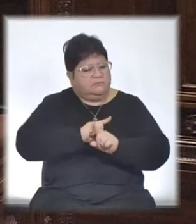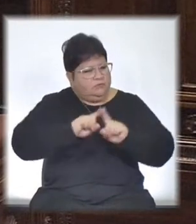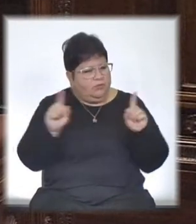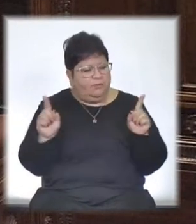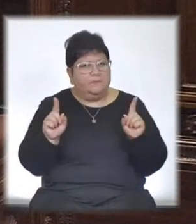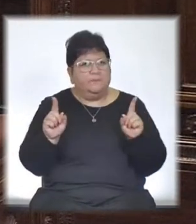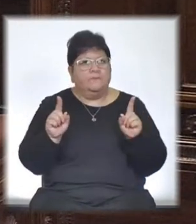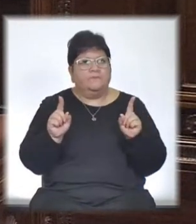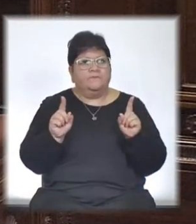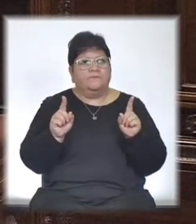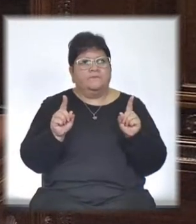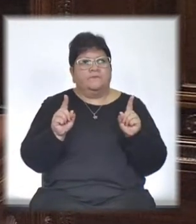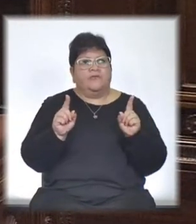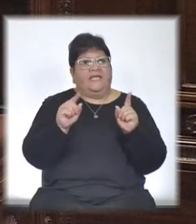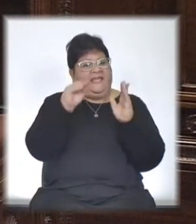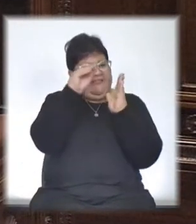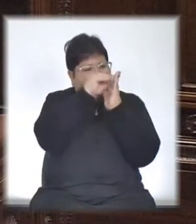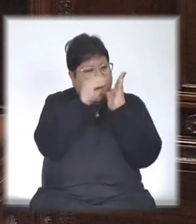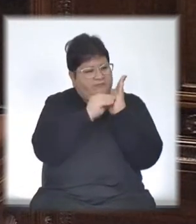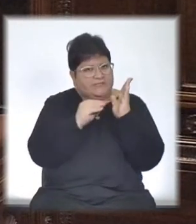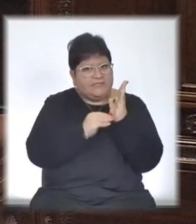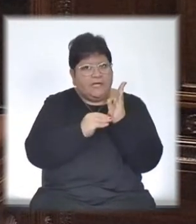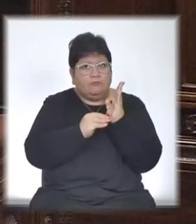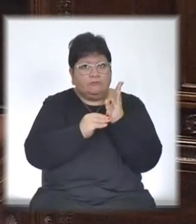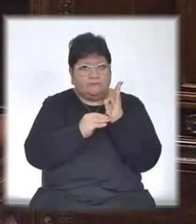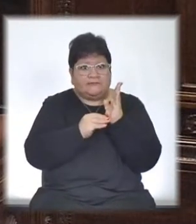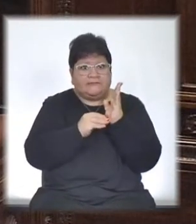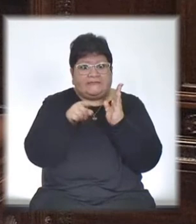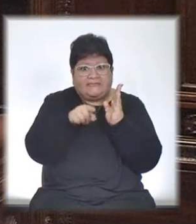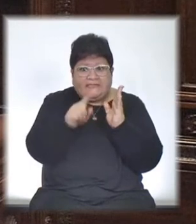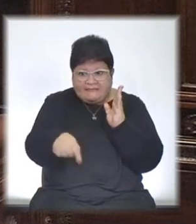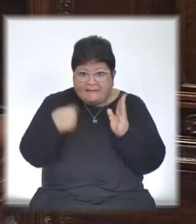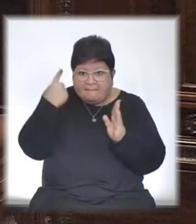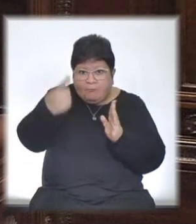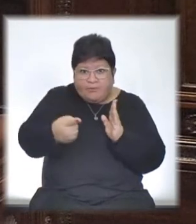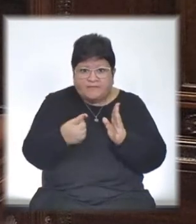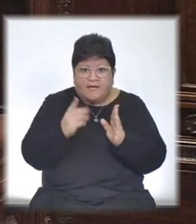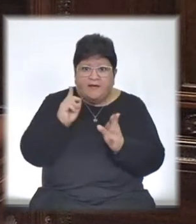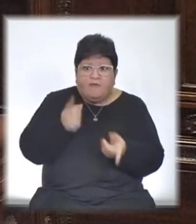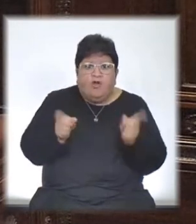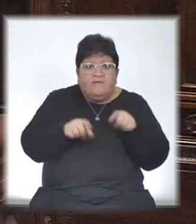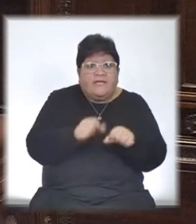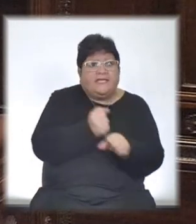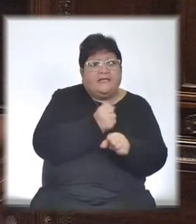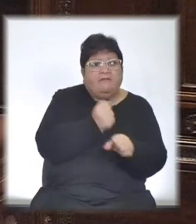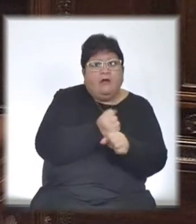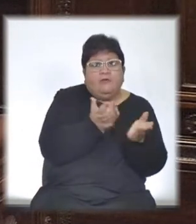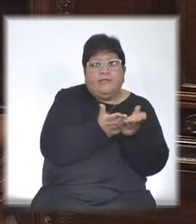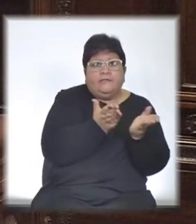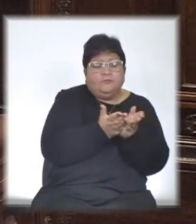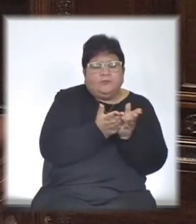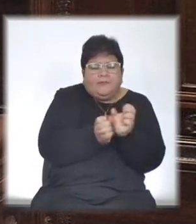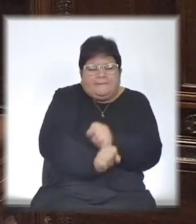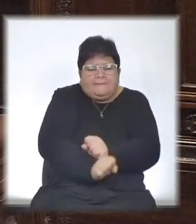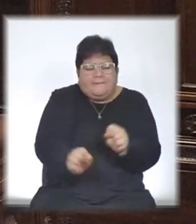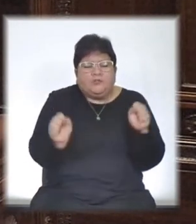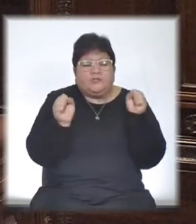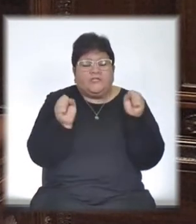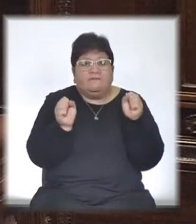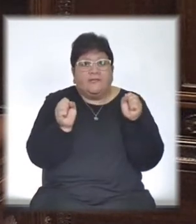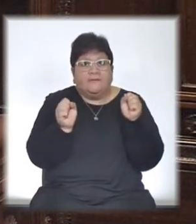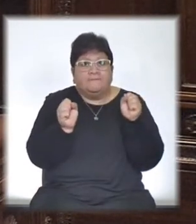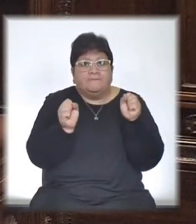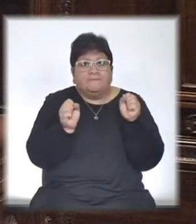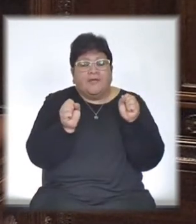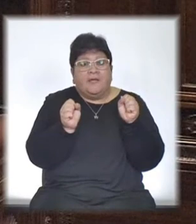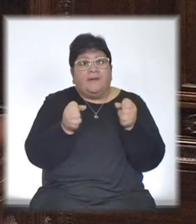psicológicas, quedaron fichados y con enormes dificultades para reinsertarse en sus trabajos y estudios. En las prisiones de la dictadura,